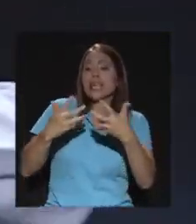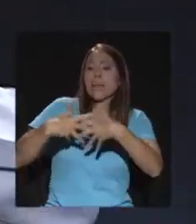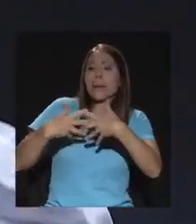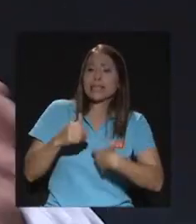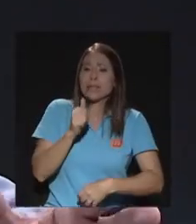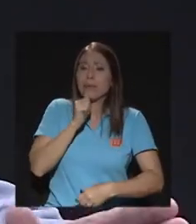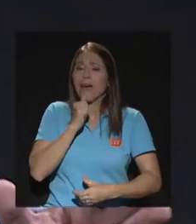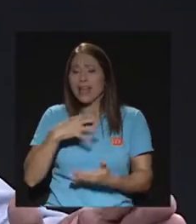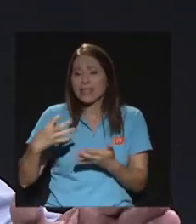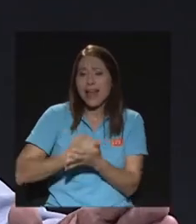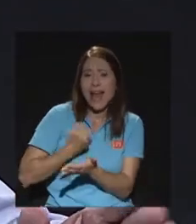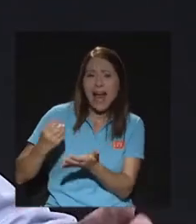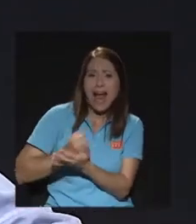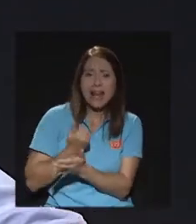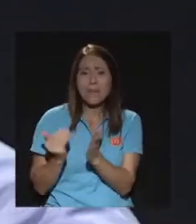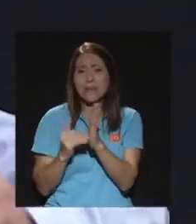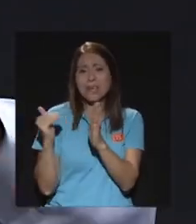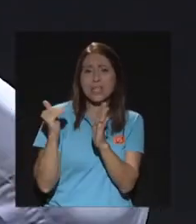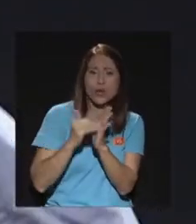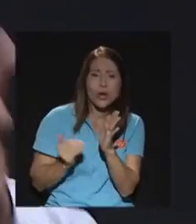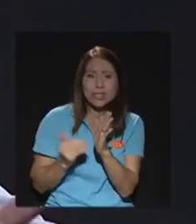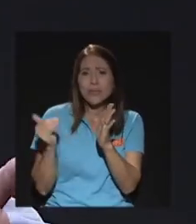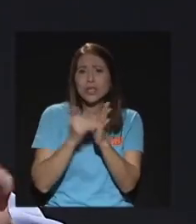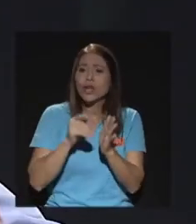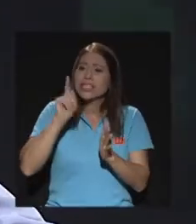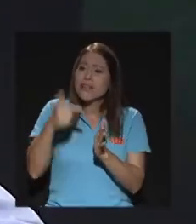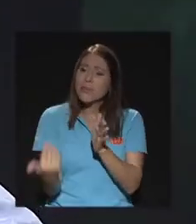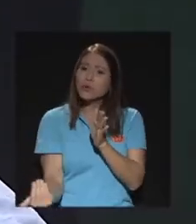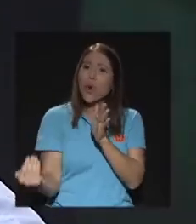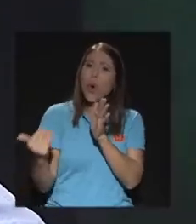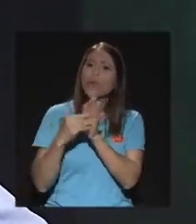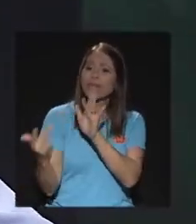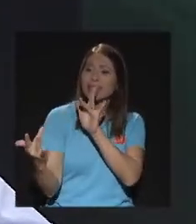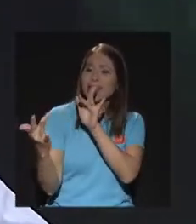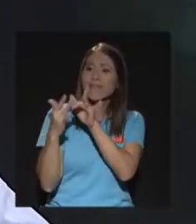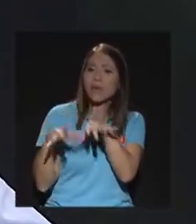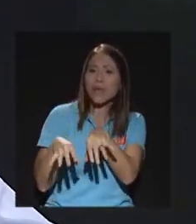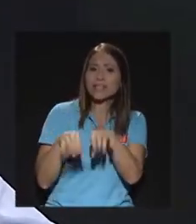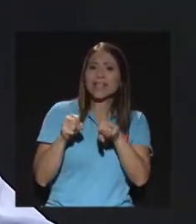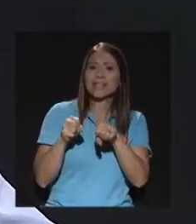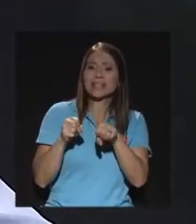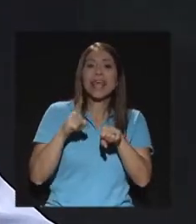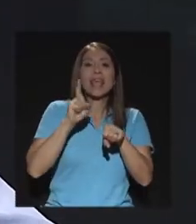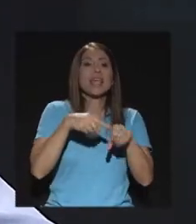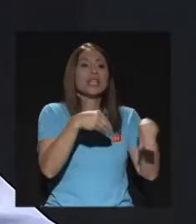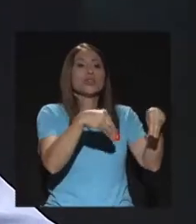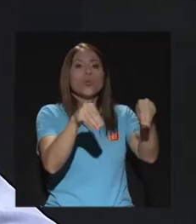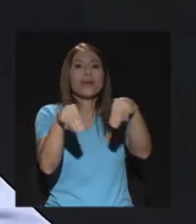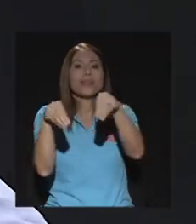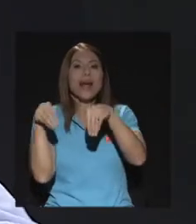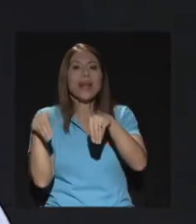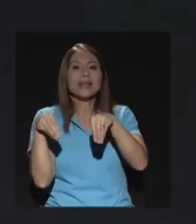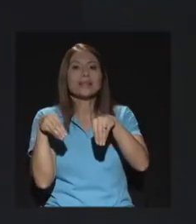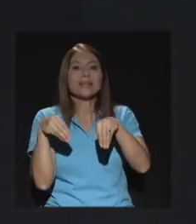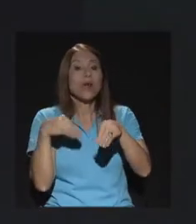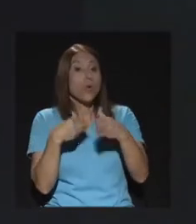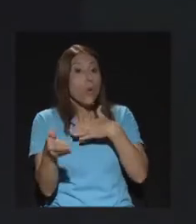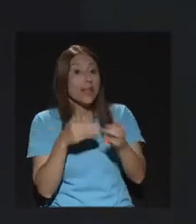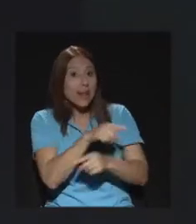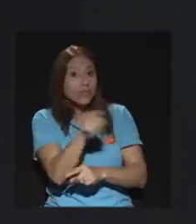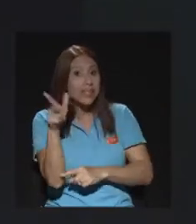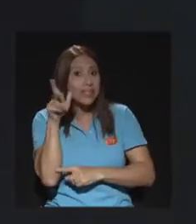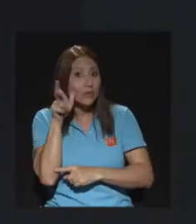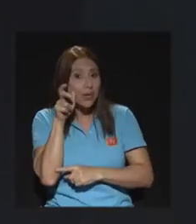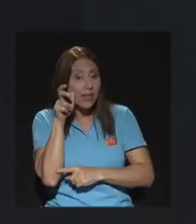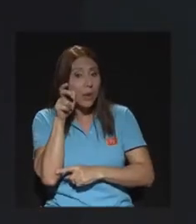que recuperar esas frecuencias y subastarlas. Cualquiera que me está escuchando sabe que en el momento que metamos